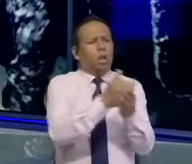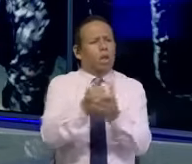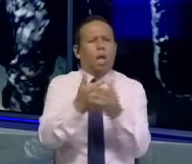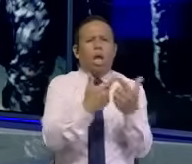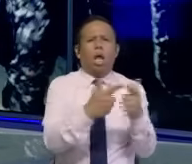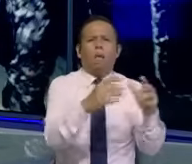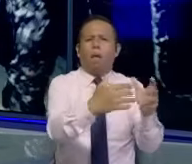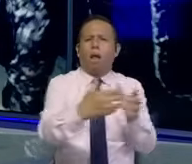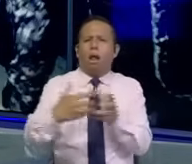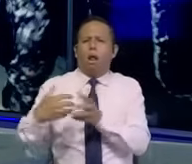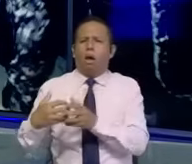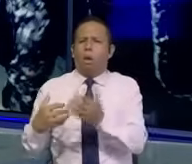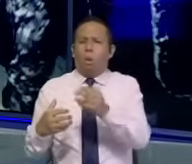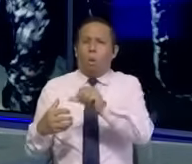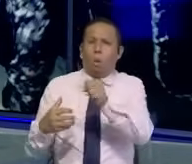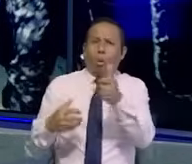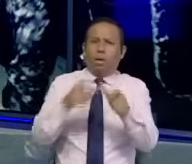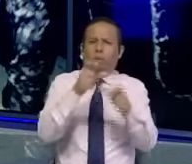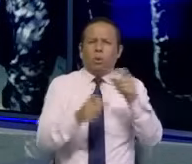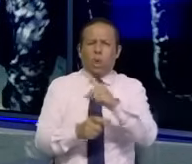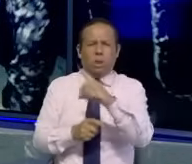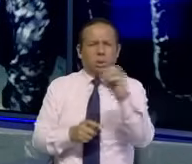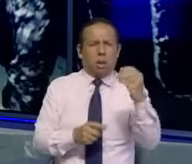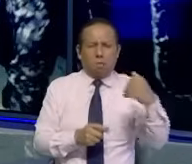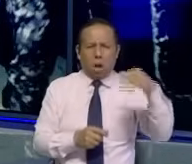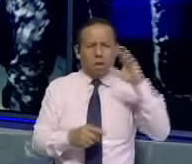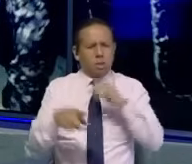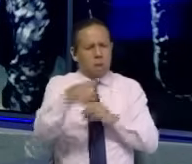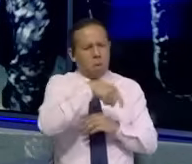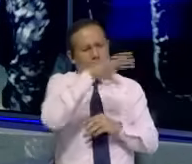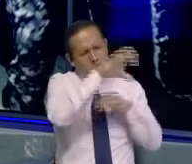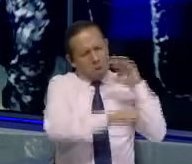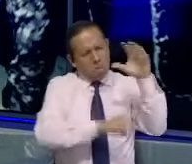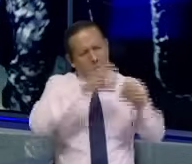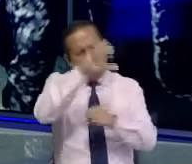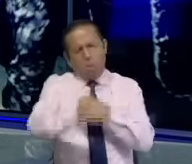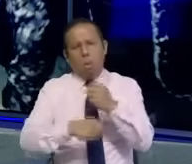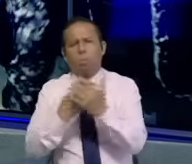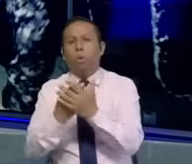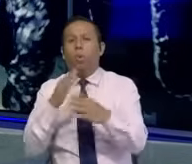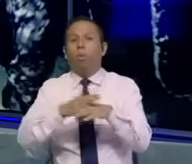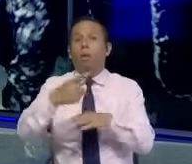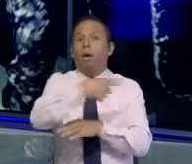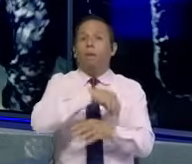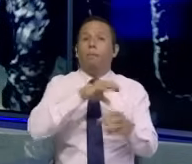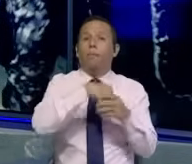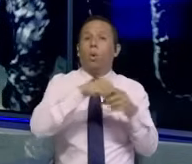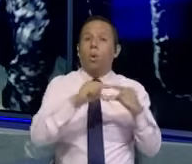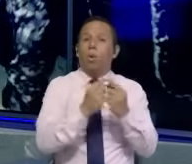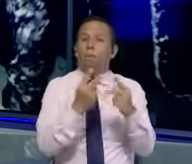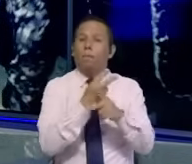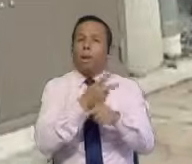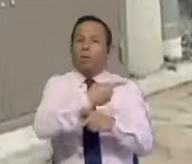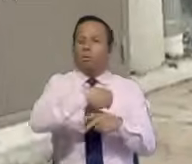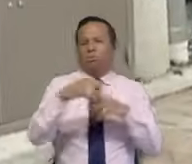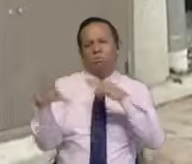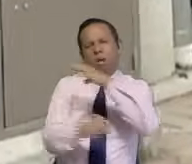de 100 han sido detenidas, acusadas de estar involucradas en bandas dedicadas a este delito.